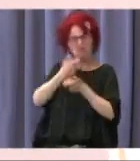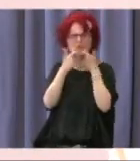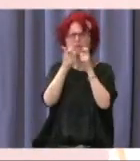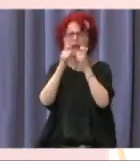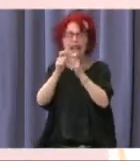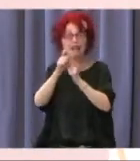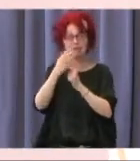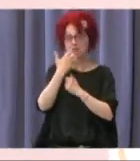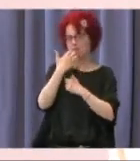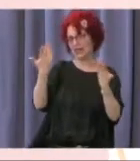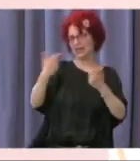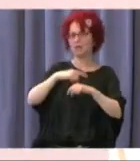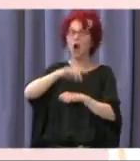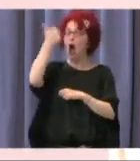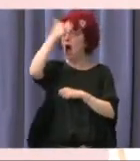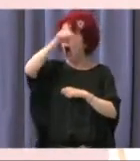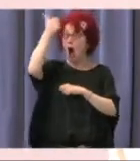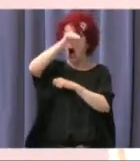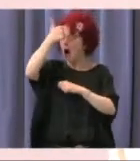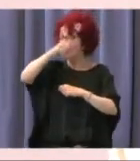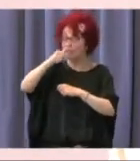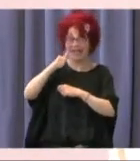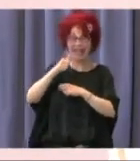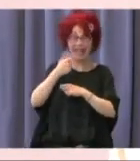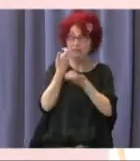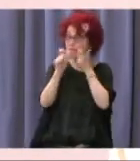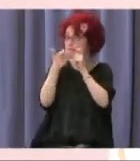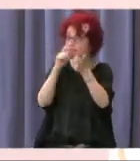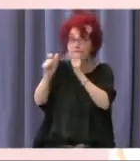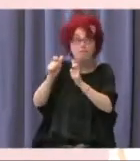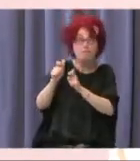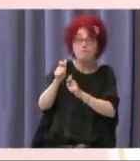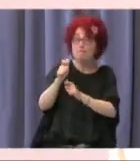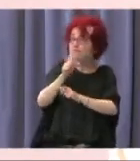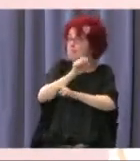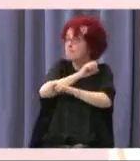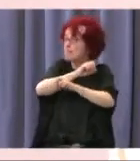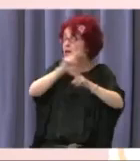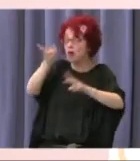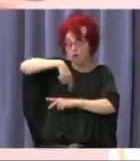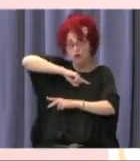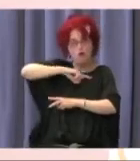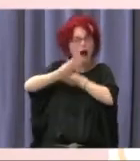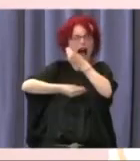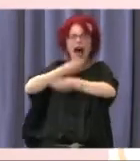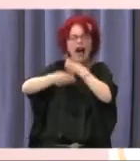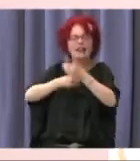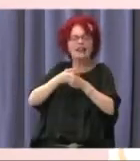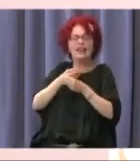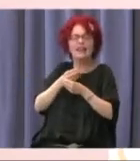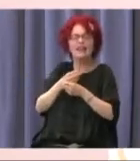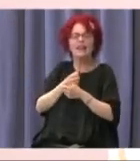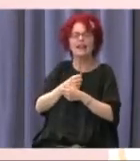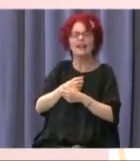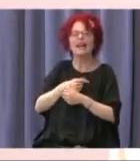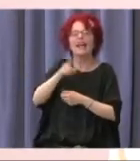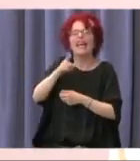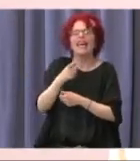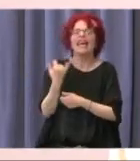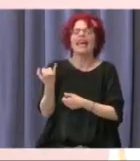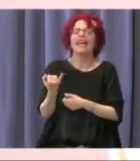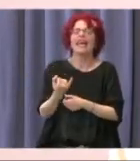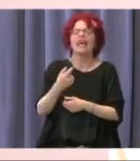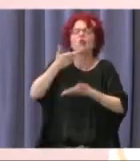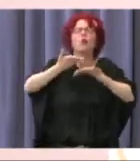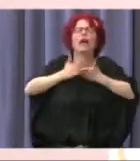hombre, el insulto que más se dice, ¿cuál imagináis que es cuando queremos insultar a un hombre? ¿Qué es lo primero que le decimos?